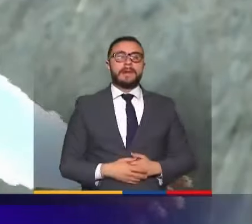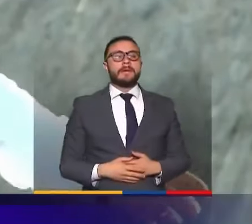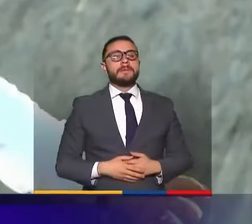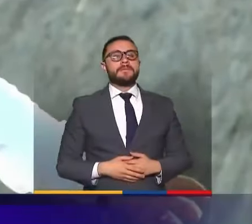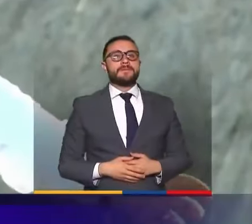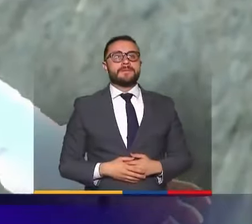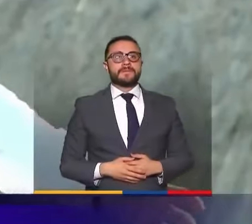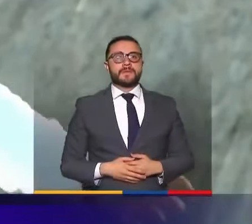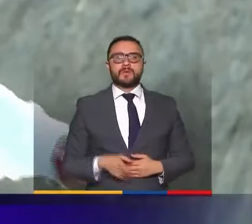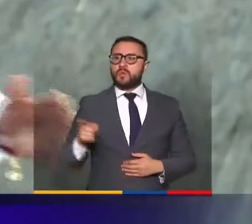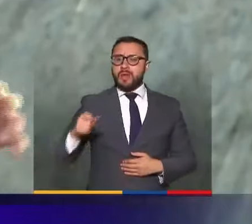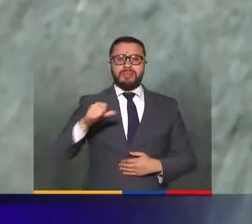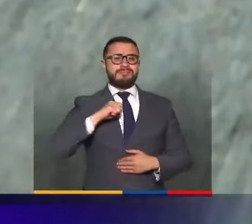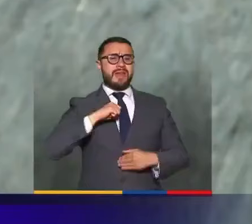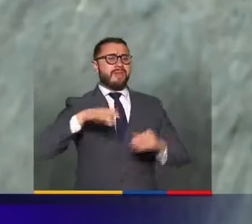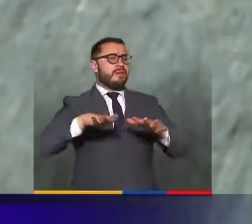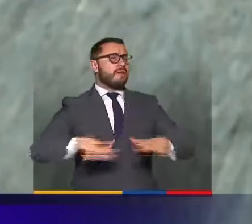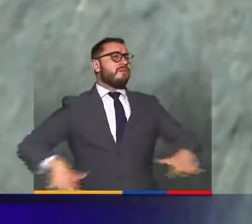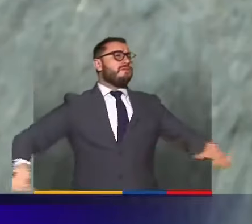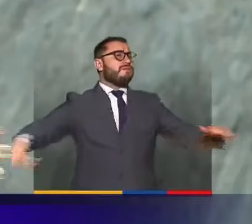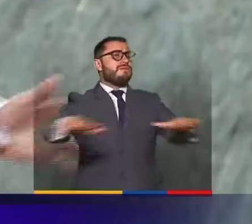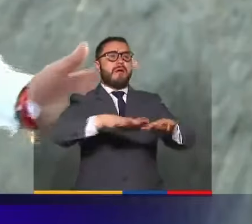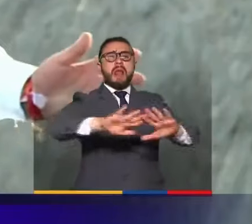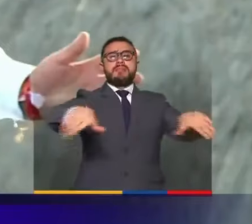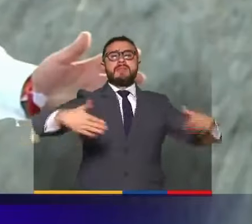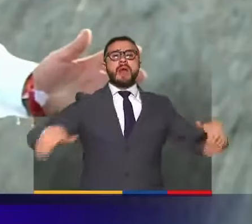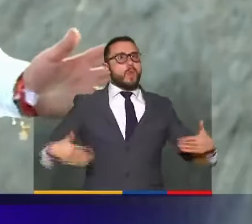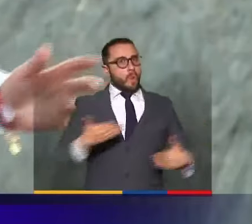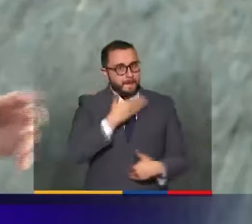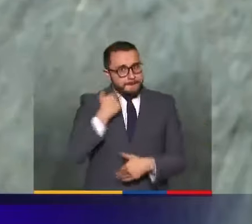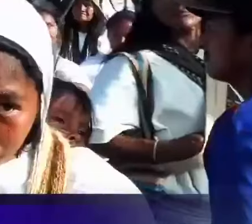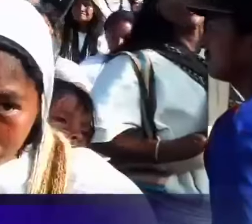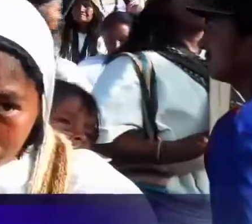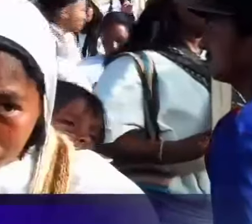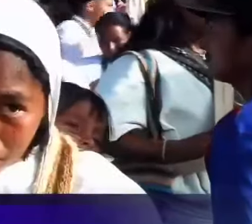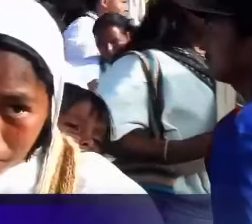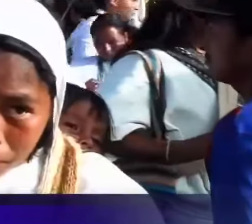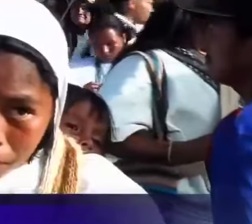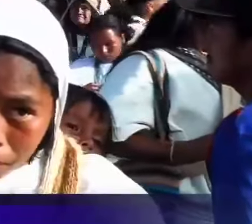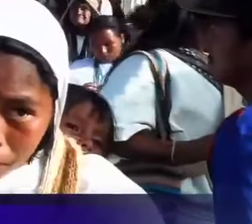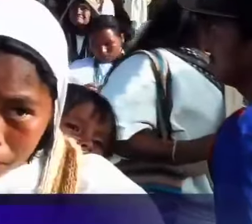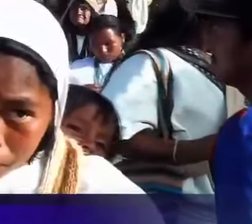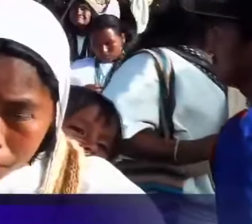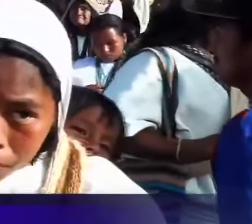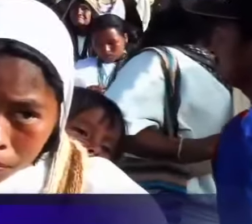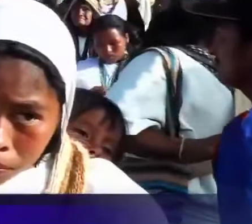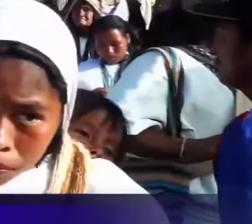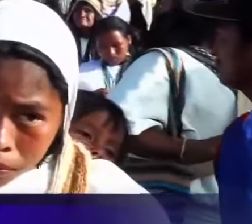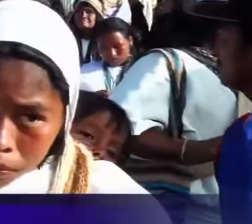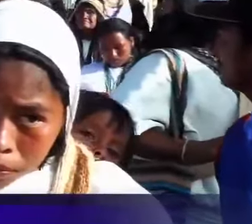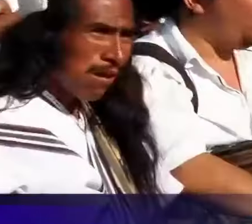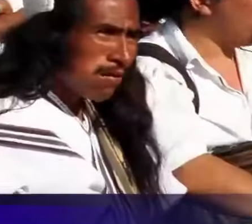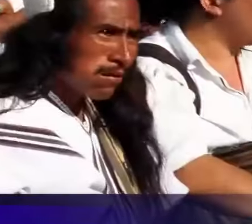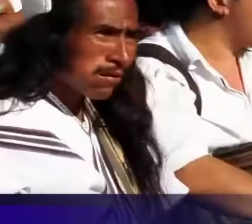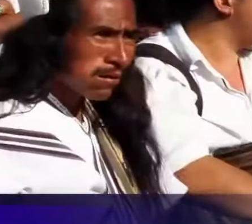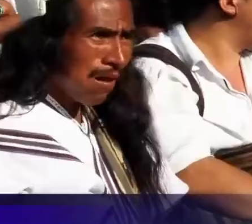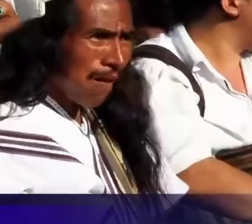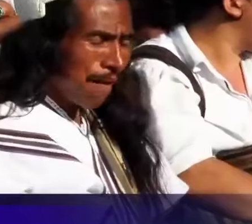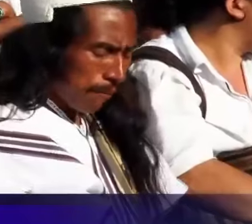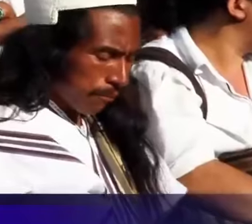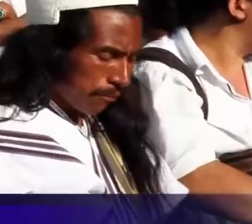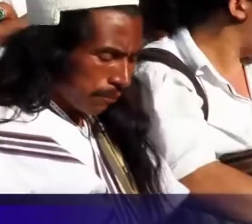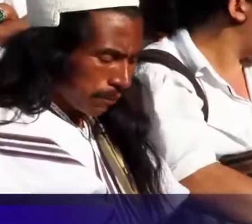en vez de tener potreros, pues es mejor tener cultivos, eso es simple. Se puso sobre la mesa realizar un pacto interétnico que permita a